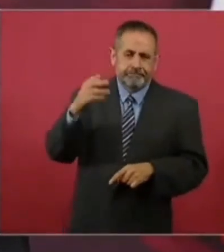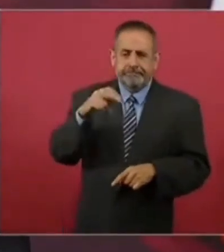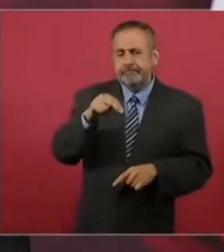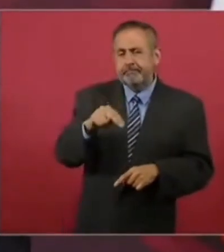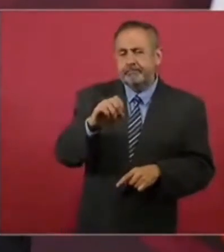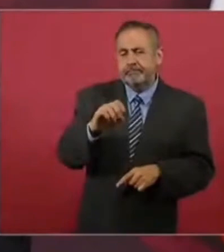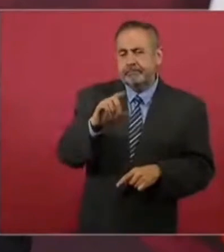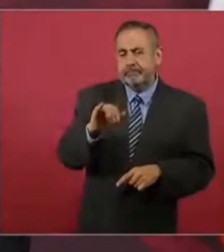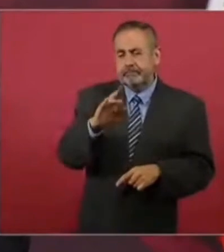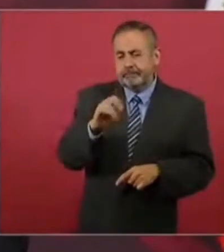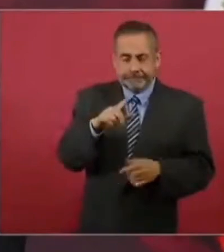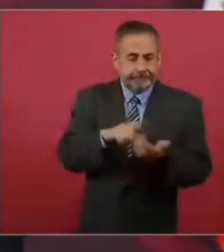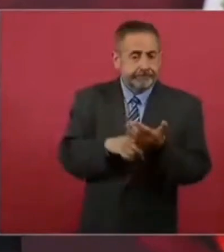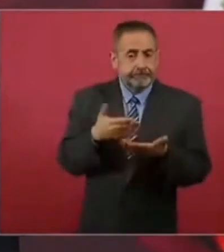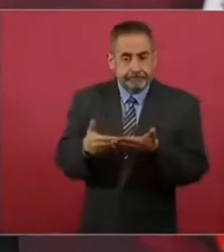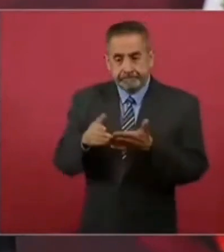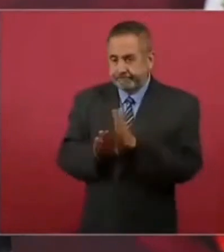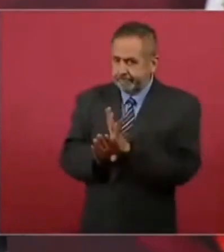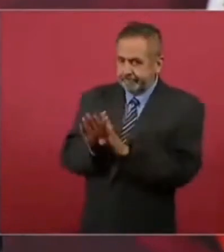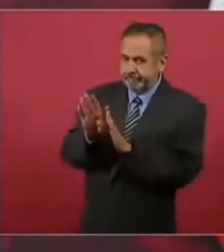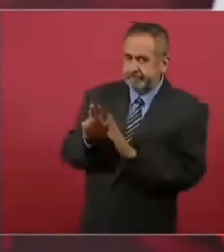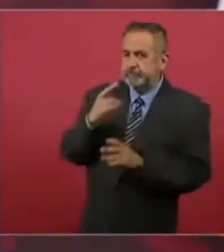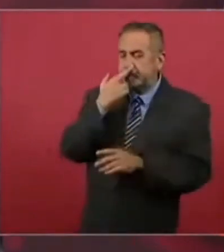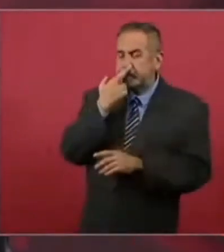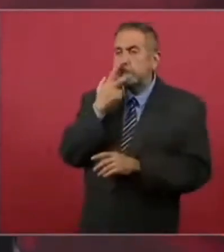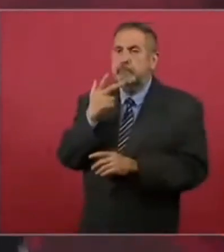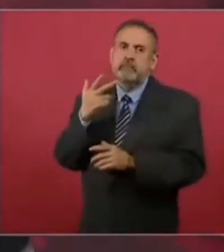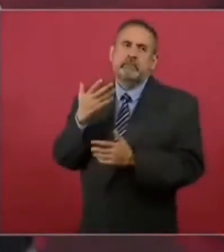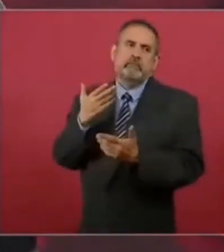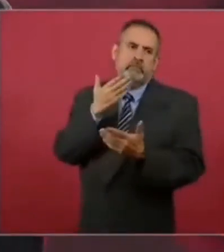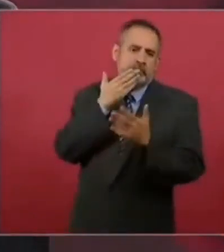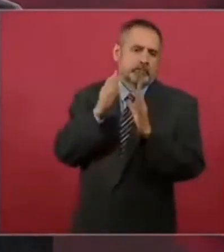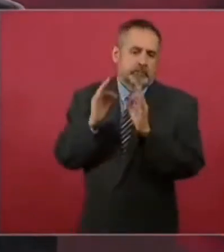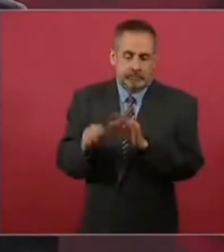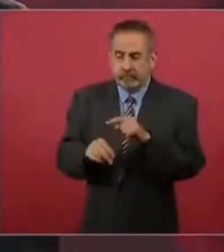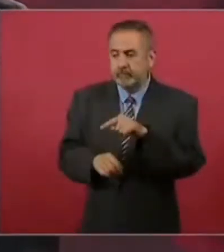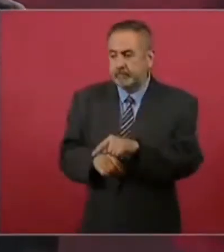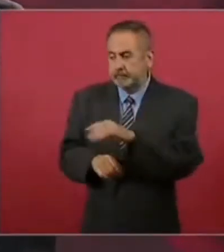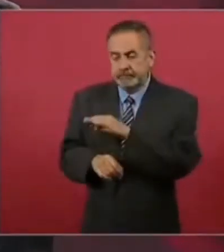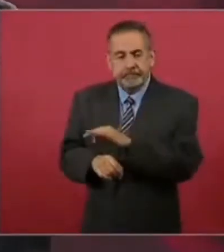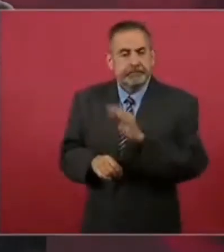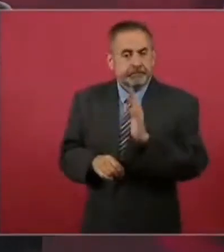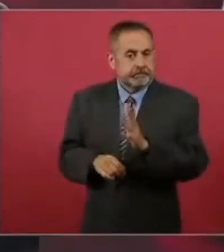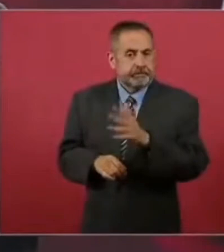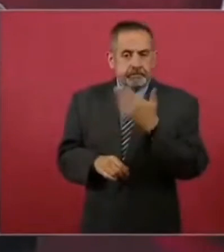Ahora la levantamos, ya está a más de